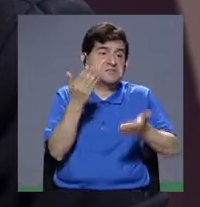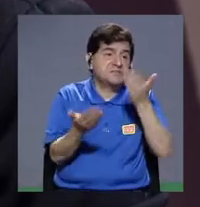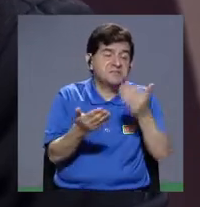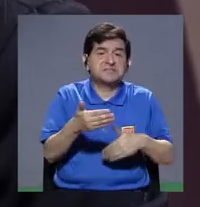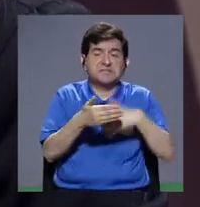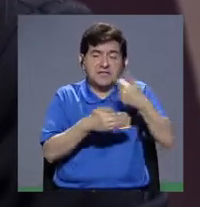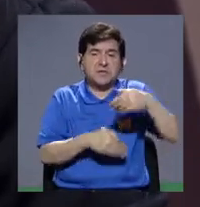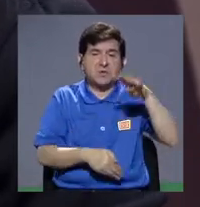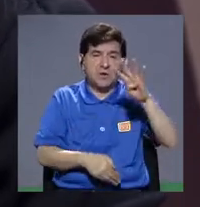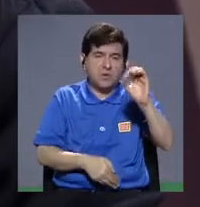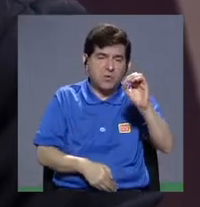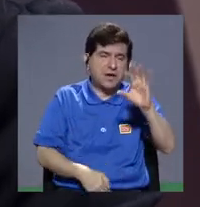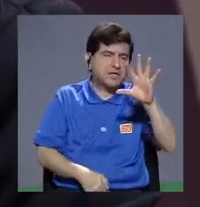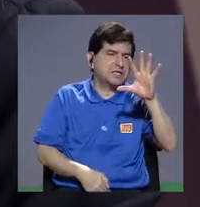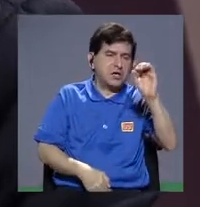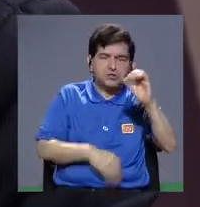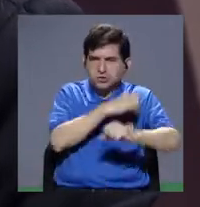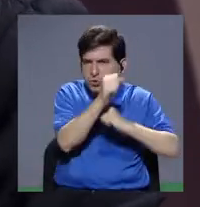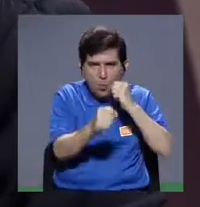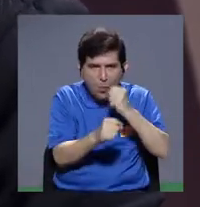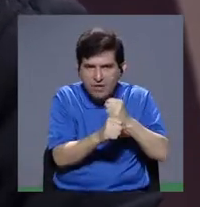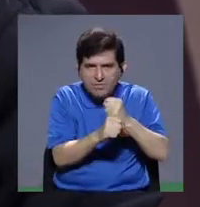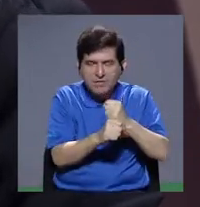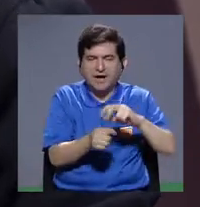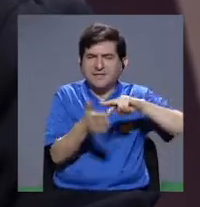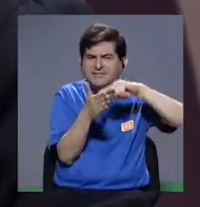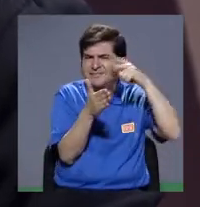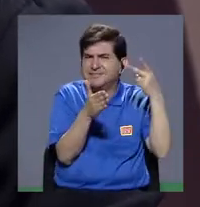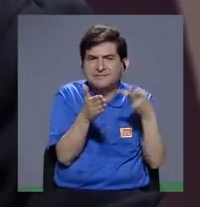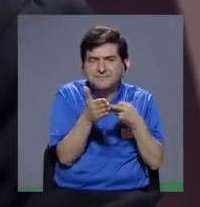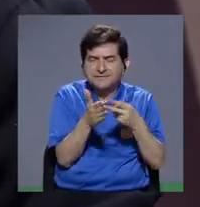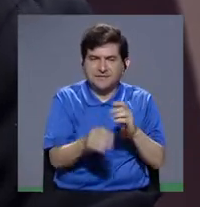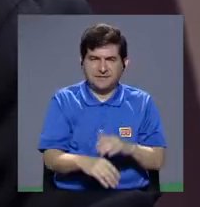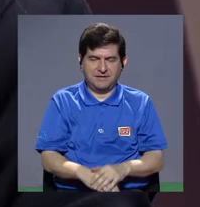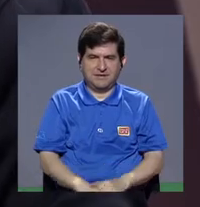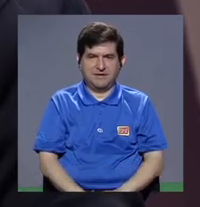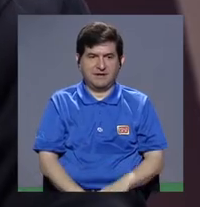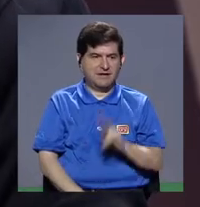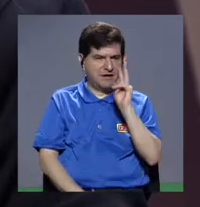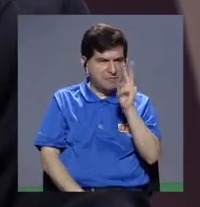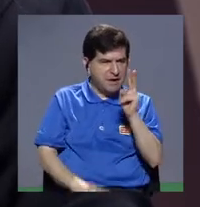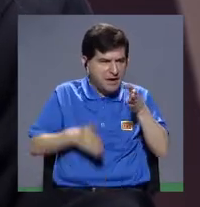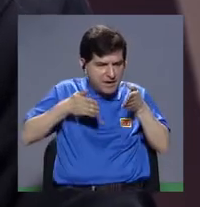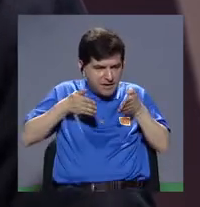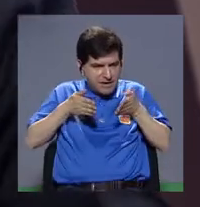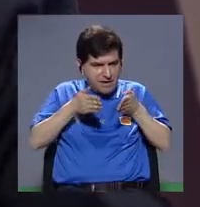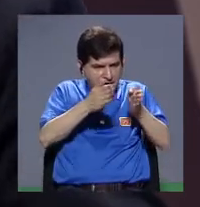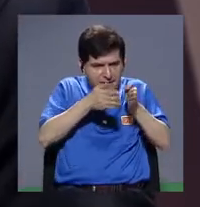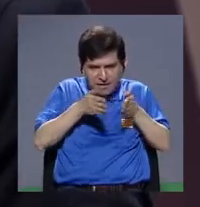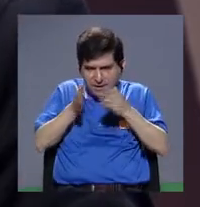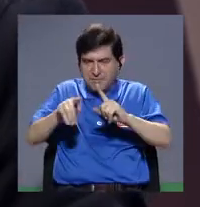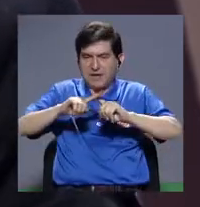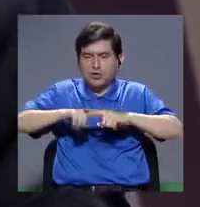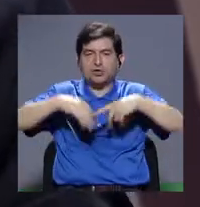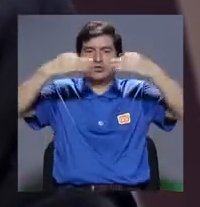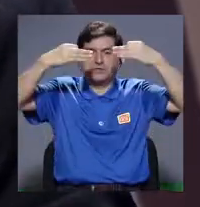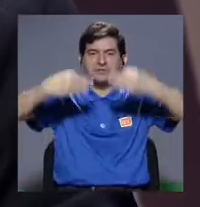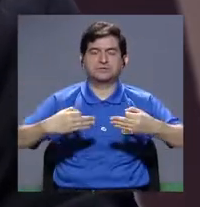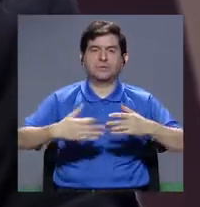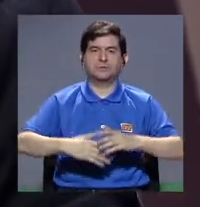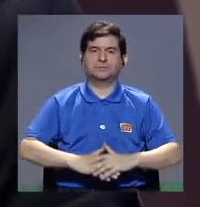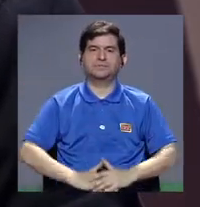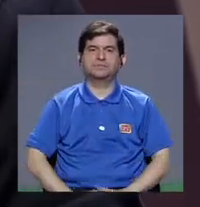posiblemente estos de los 40 a los 50 implica ver qué rumbo se tomaron según las